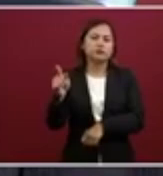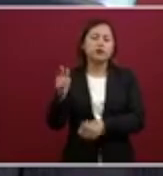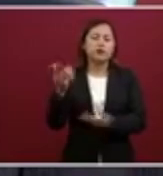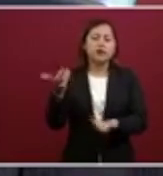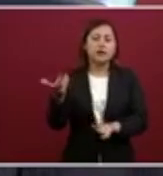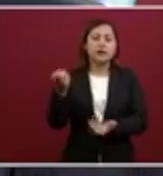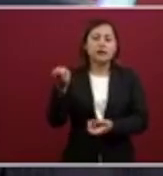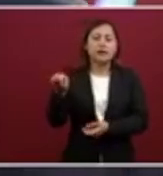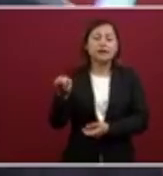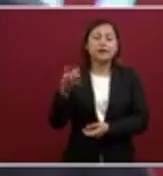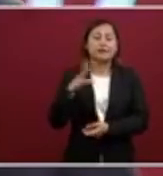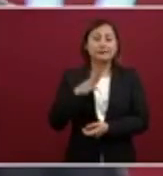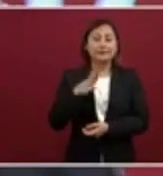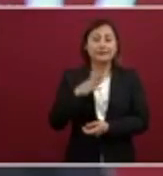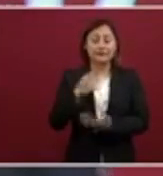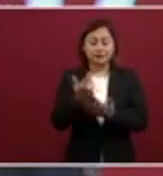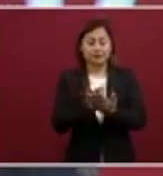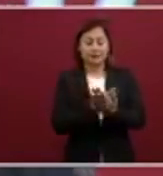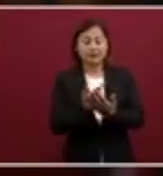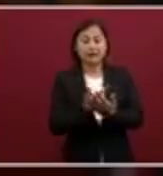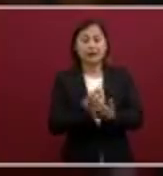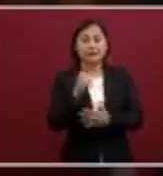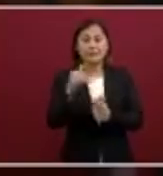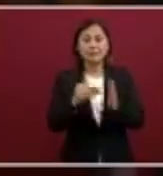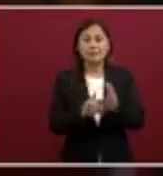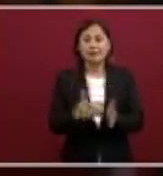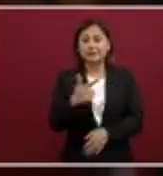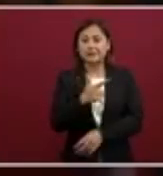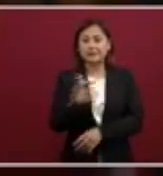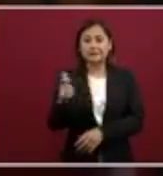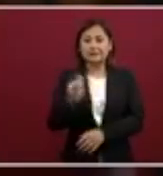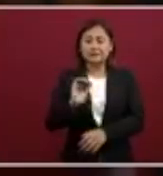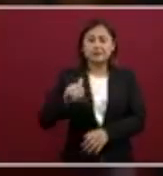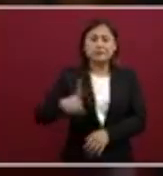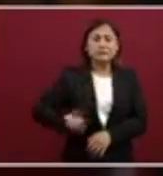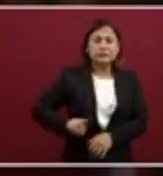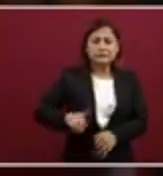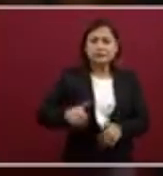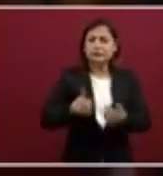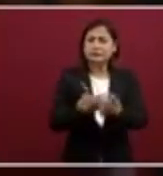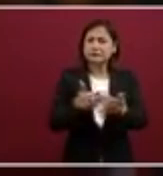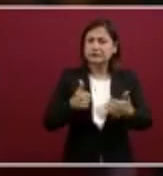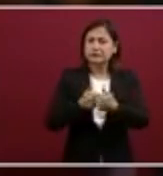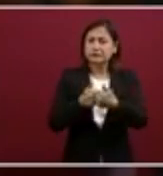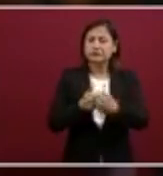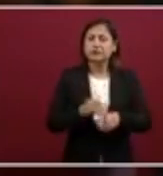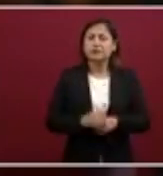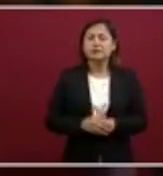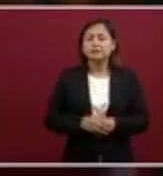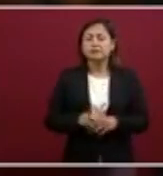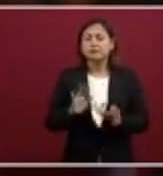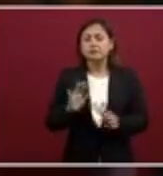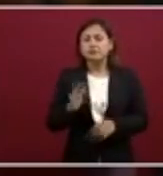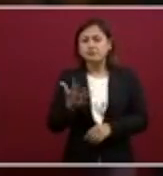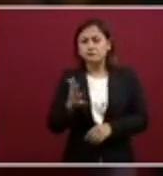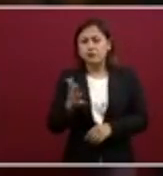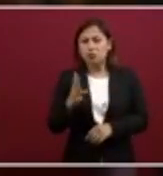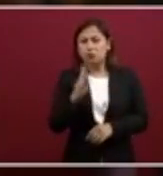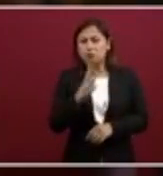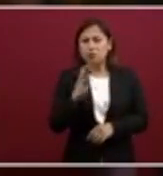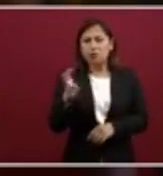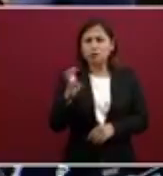hay 1,700 accidentes en los últimos años, de los cuales ha habido poco más de